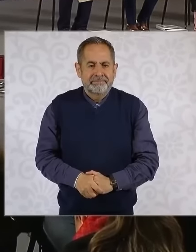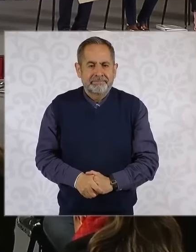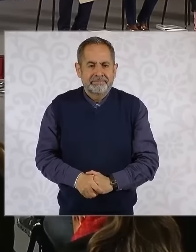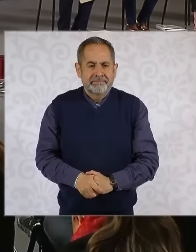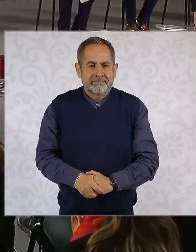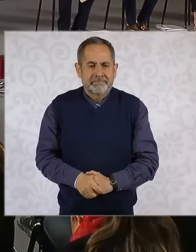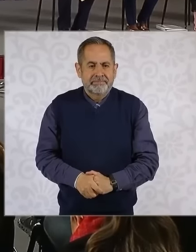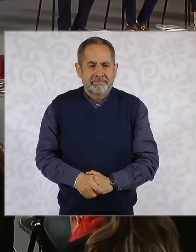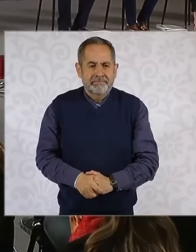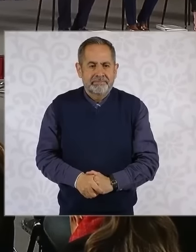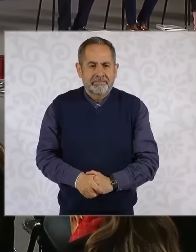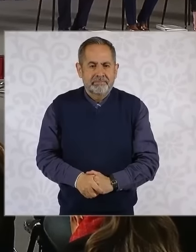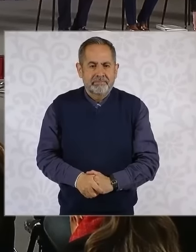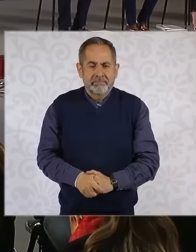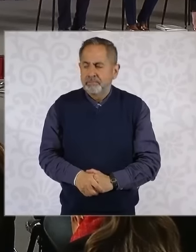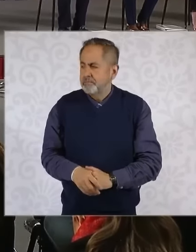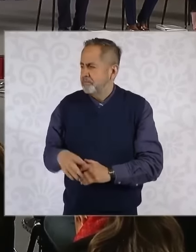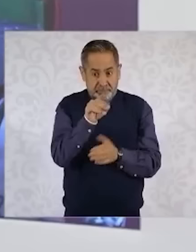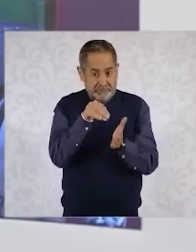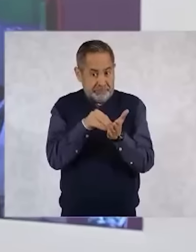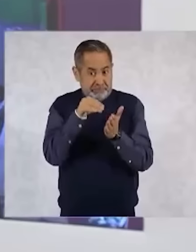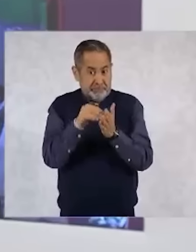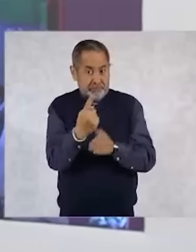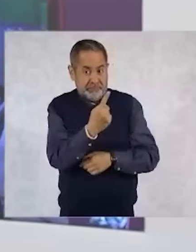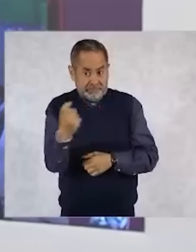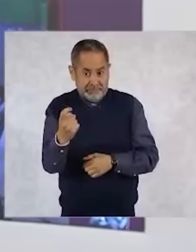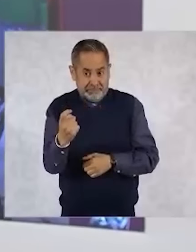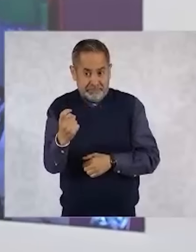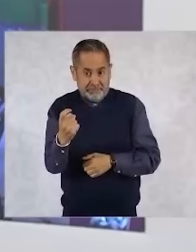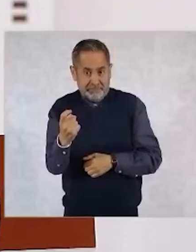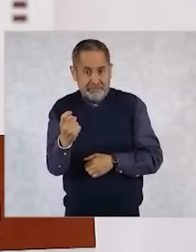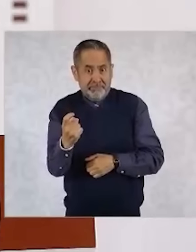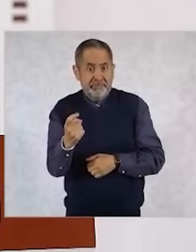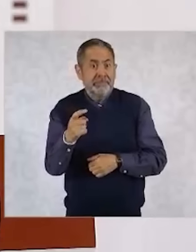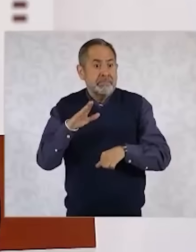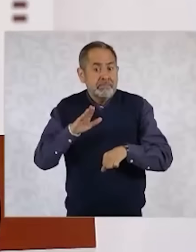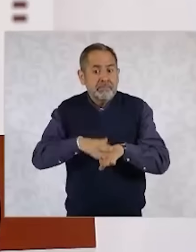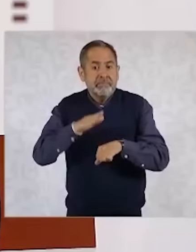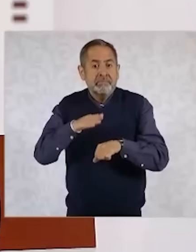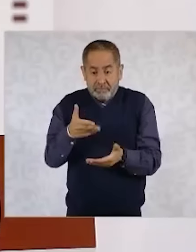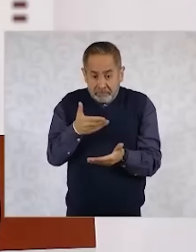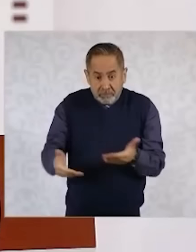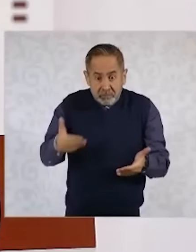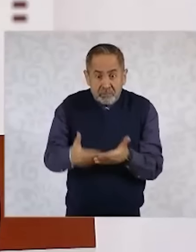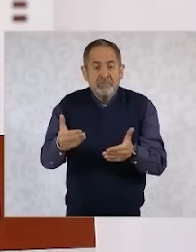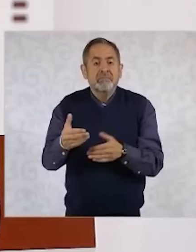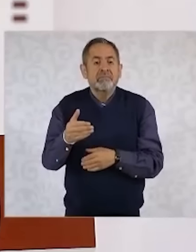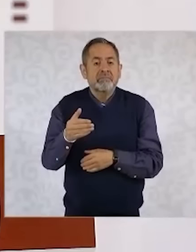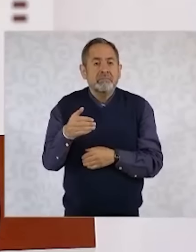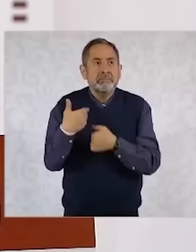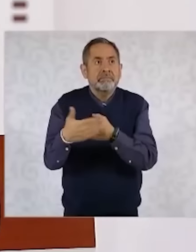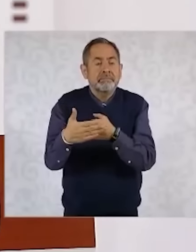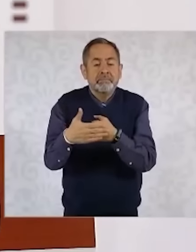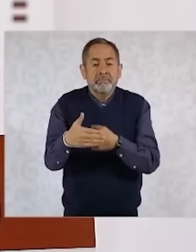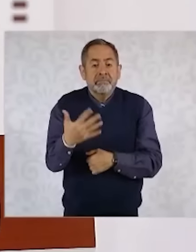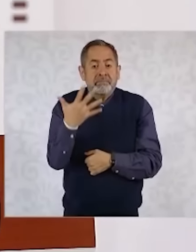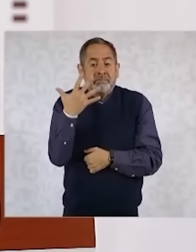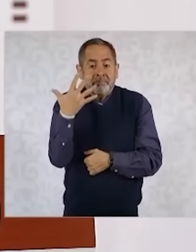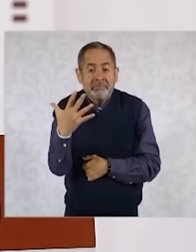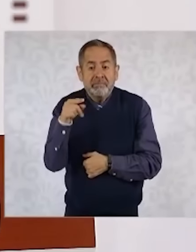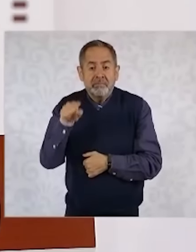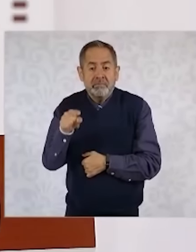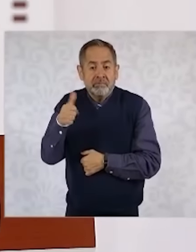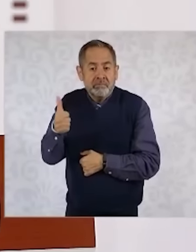Pasamos de un millón cien a cinco millones, cinco punto seis millones